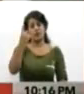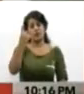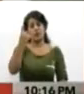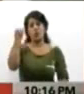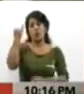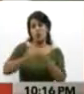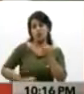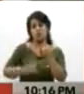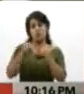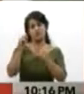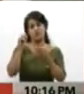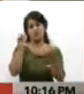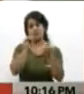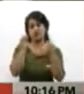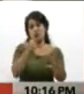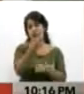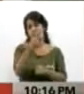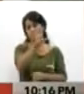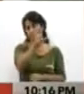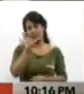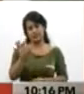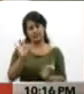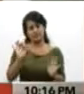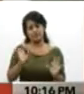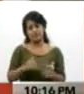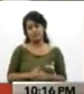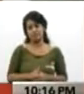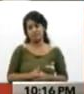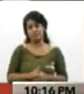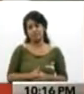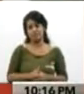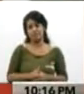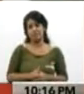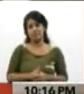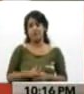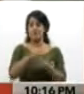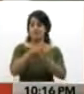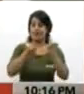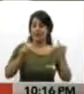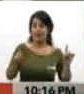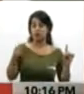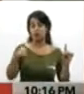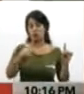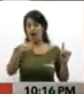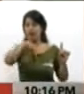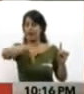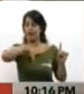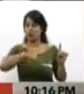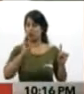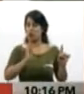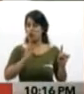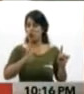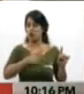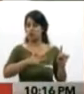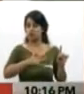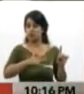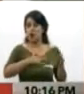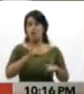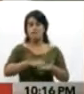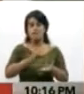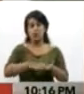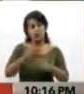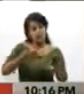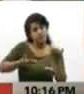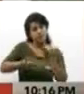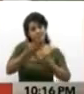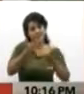de discusión que haya entre ambas repúblicas americanas. Pero siento un profundo dolor de que el principio de nuestras transacciones, en